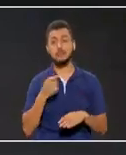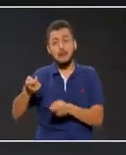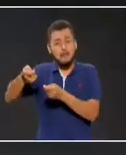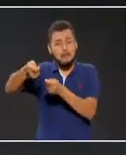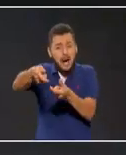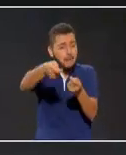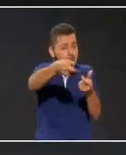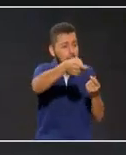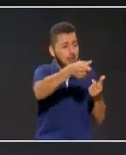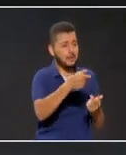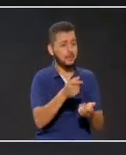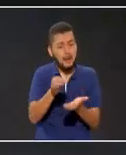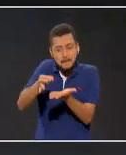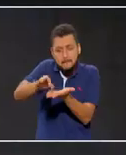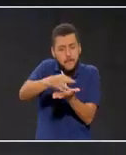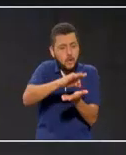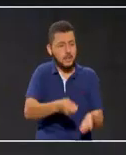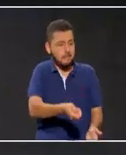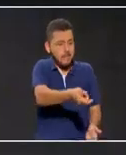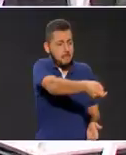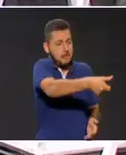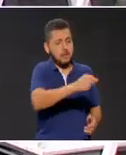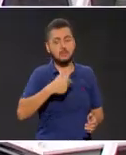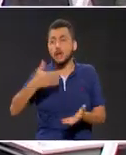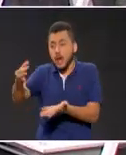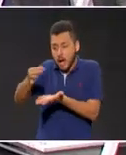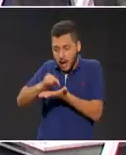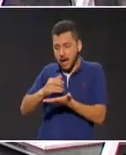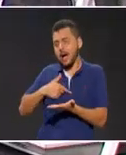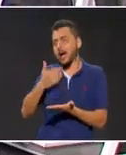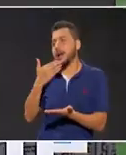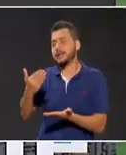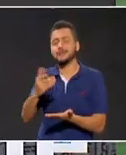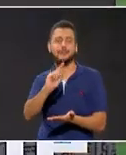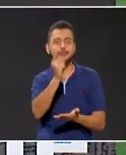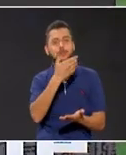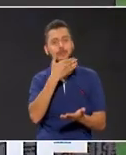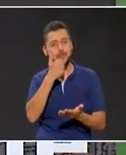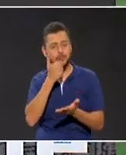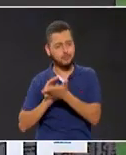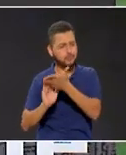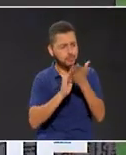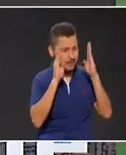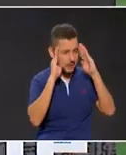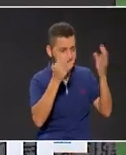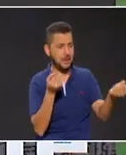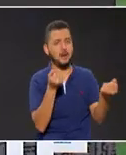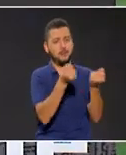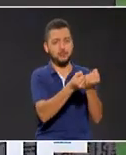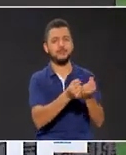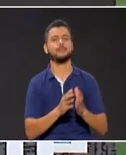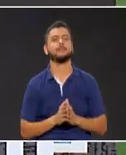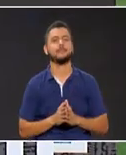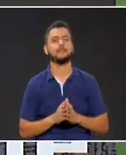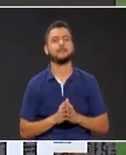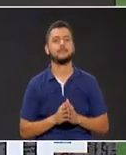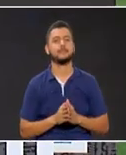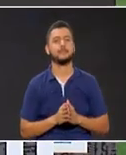resocialización y en artes y oficios en granjas. Candidata, pero en parte eso es lo que ha venido haciendo la alcaldía, no solamente